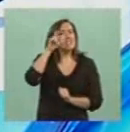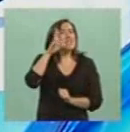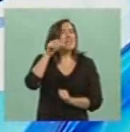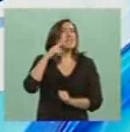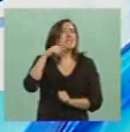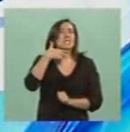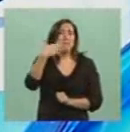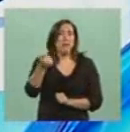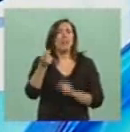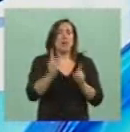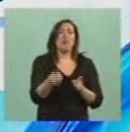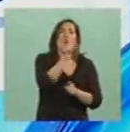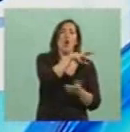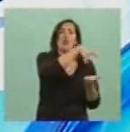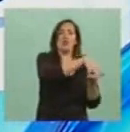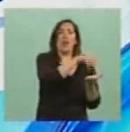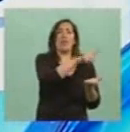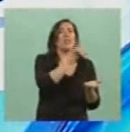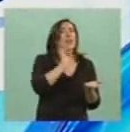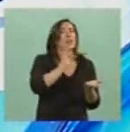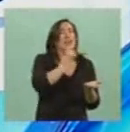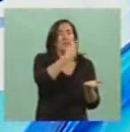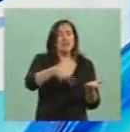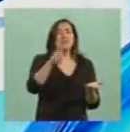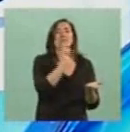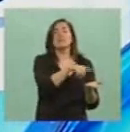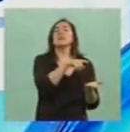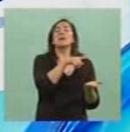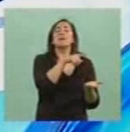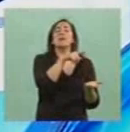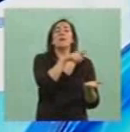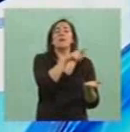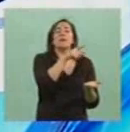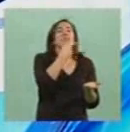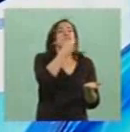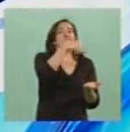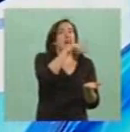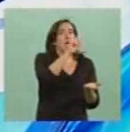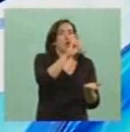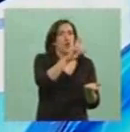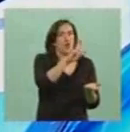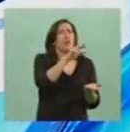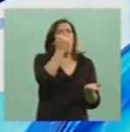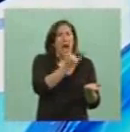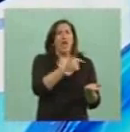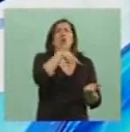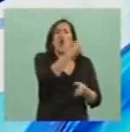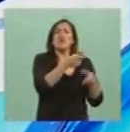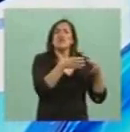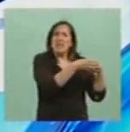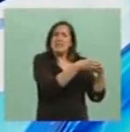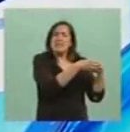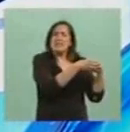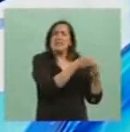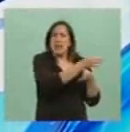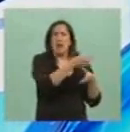como es Sancor, son las dos grandes empresas emblemáticas. Hay también importantísimas, no me quiero olvidar de otras cooperativas, como bueno, no me